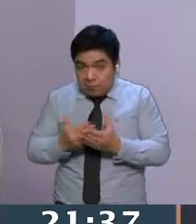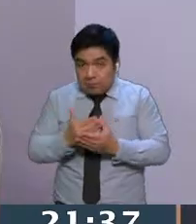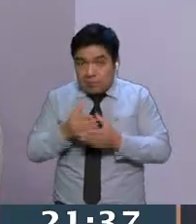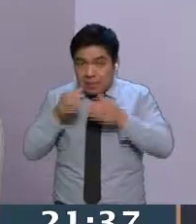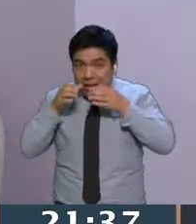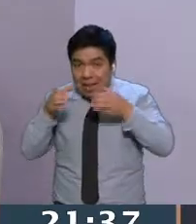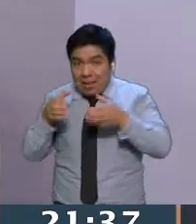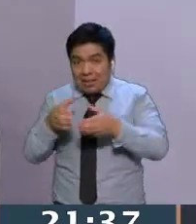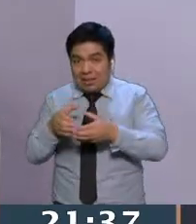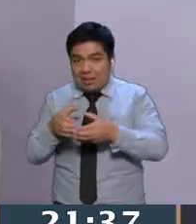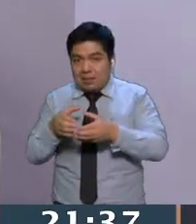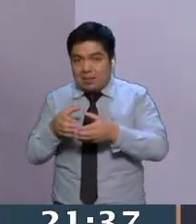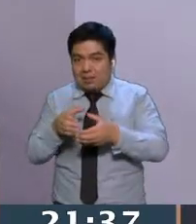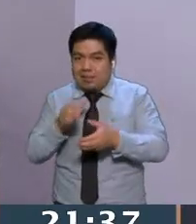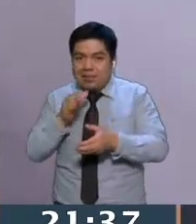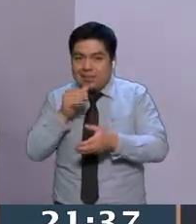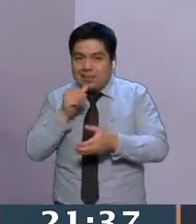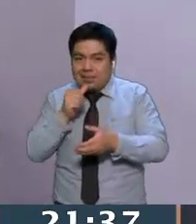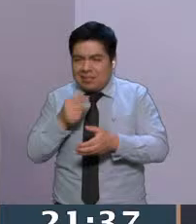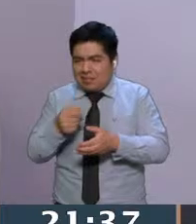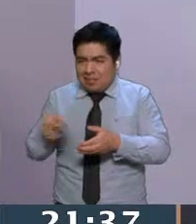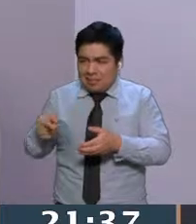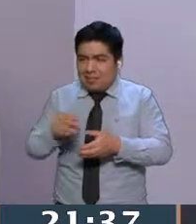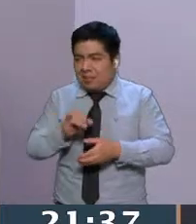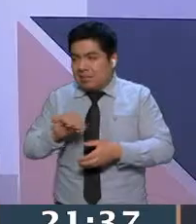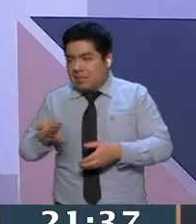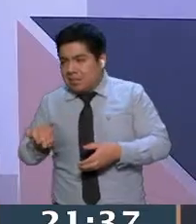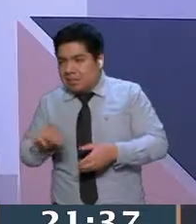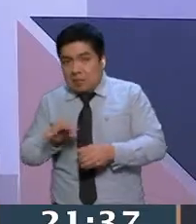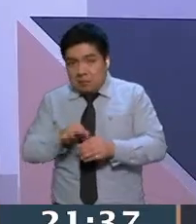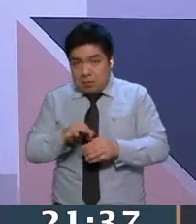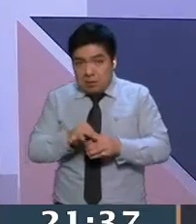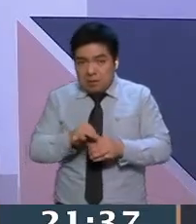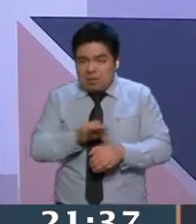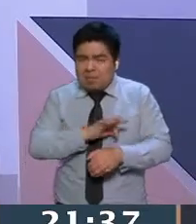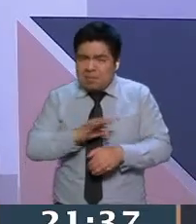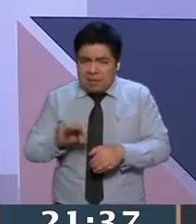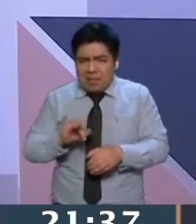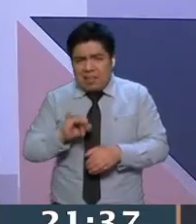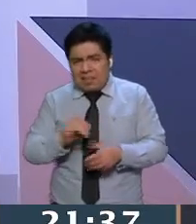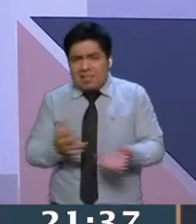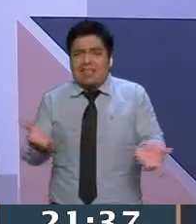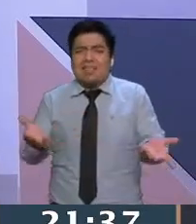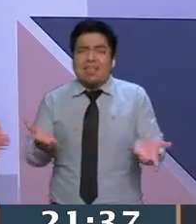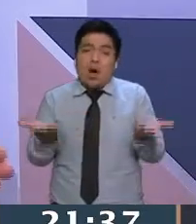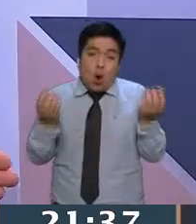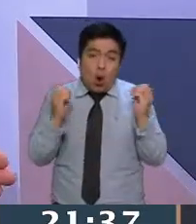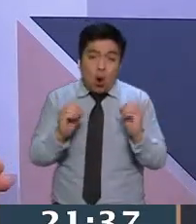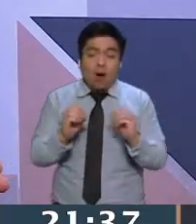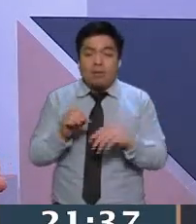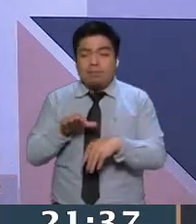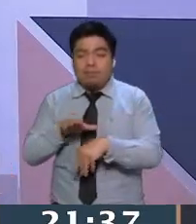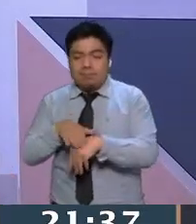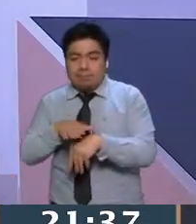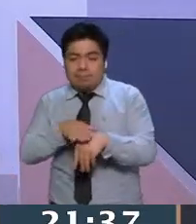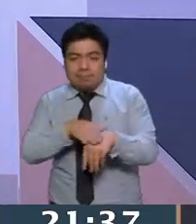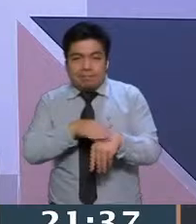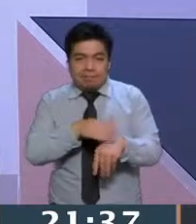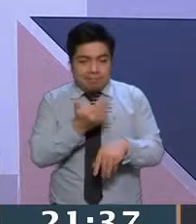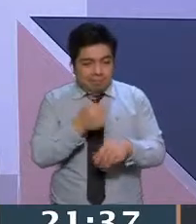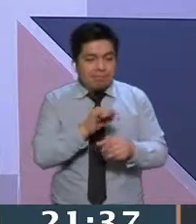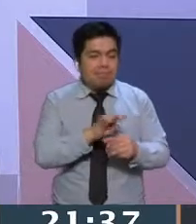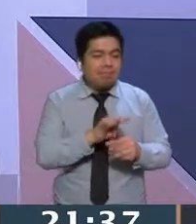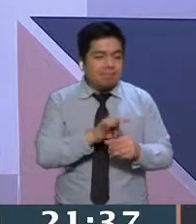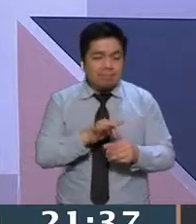Congreso por otra vía? Por supuesto que sí. No, bueno, podrían además convocar a electores y conseguir el voto,